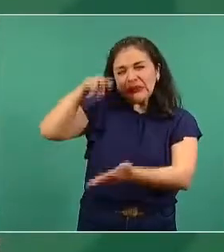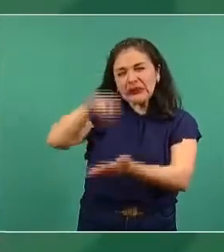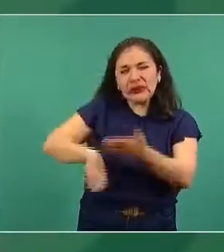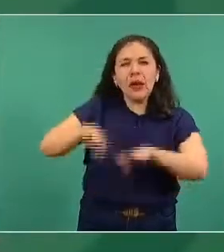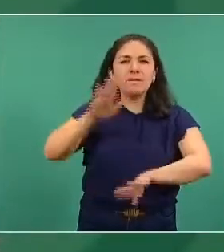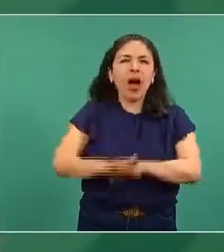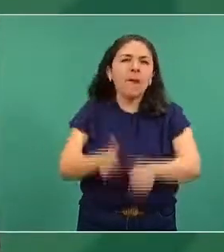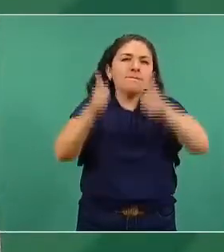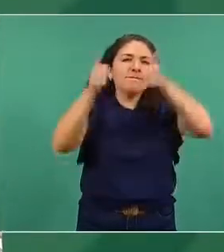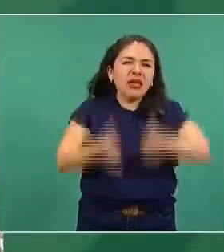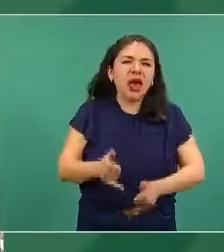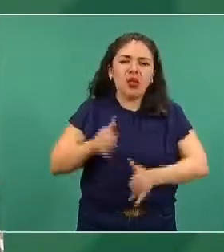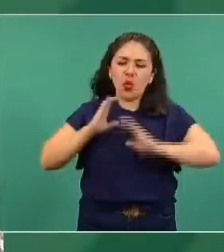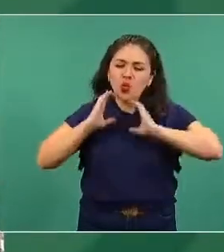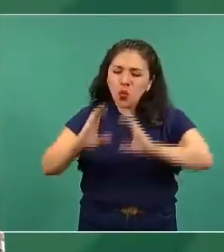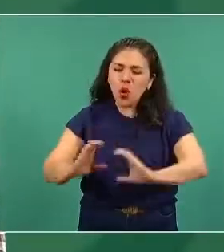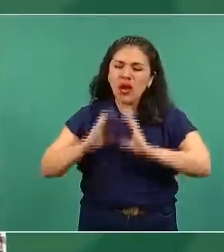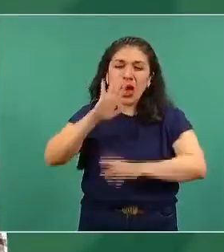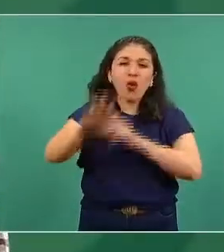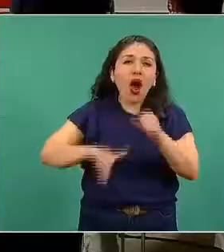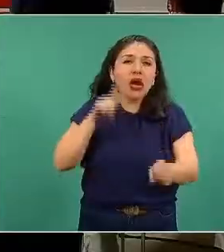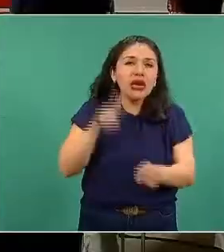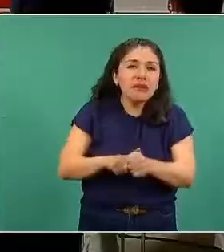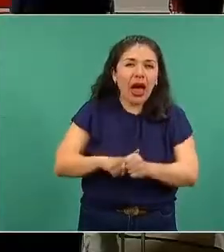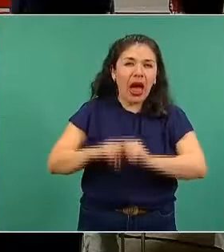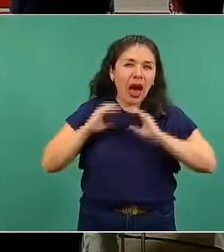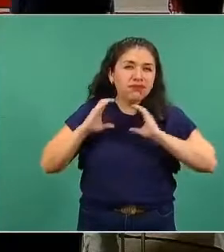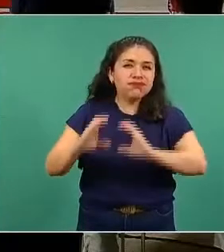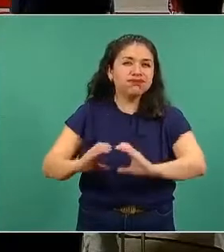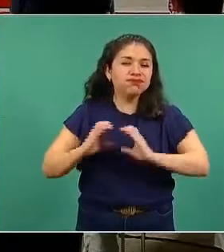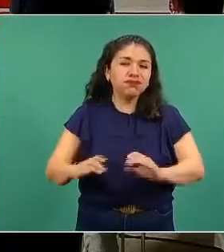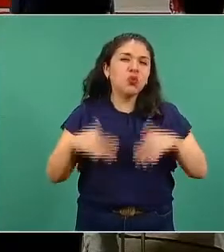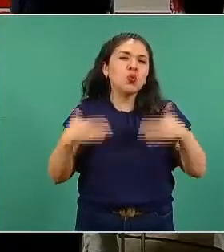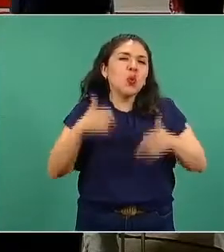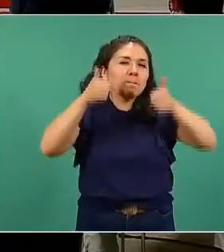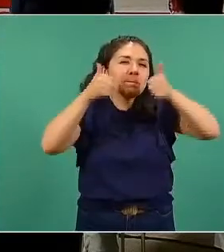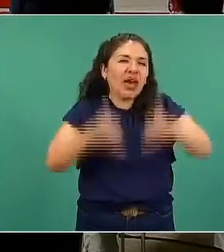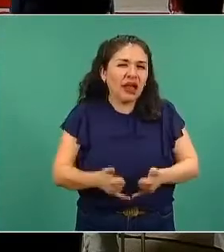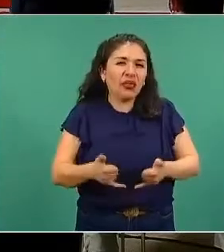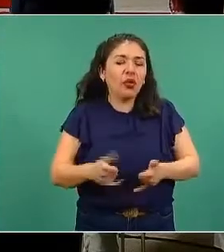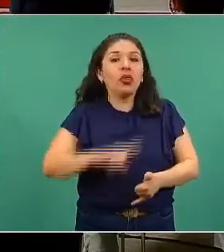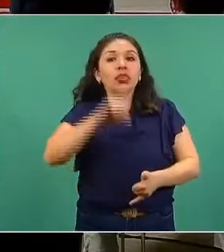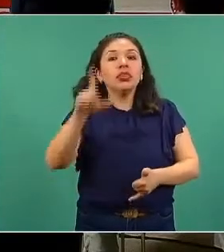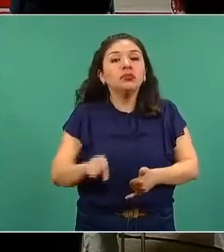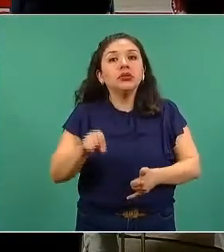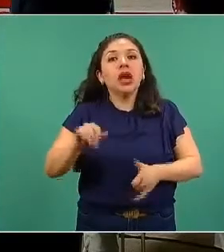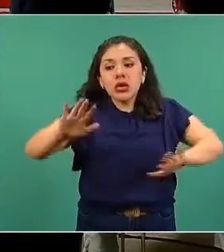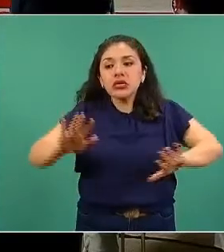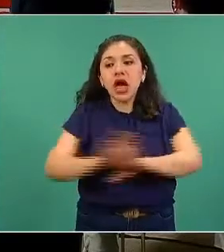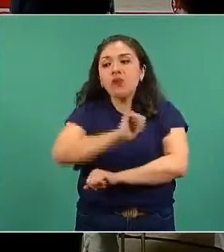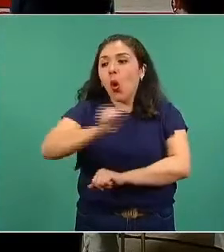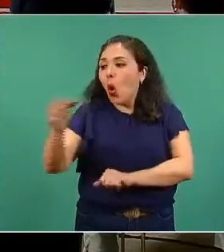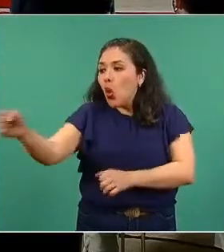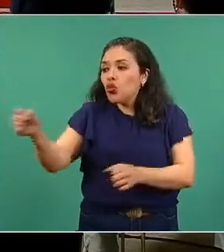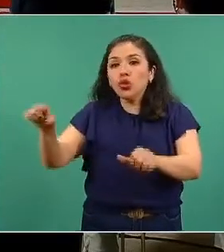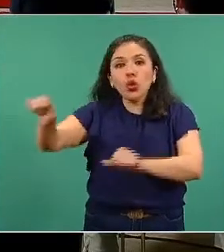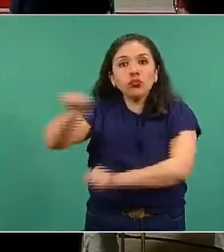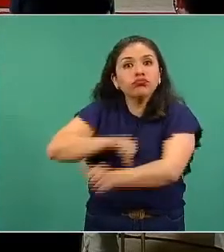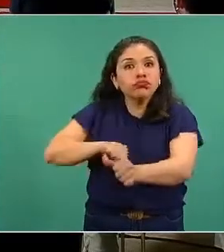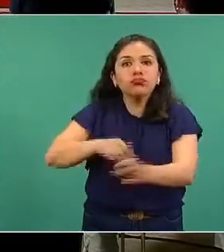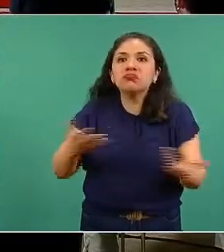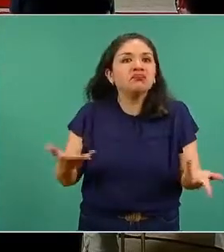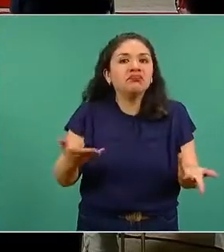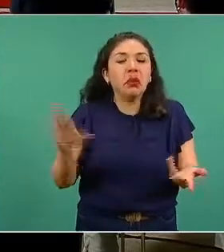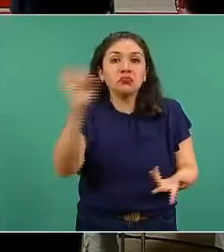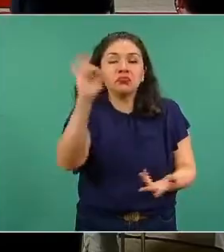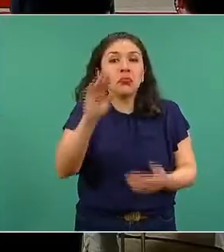de cuidado de los propios animalitos y de reemplazo. Entonces, al final del día, cuando se trata de